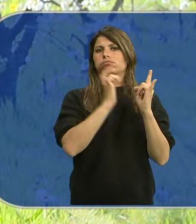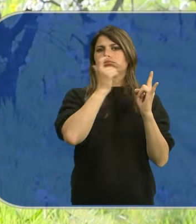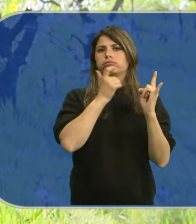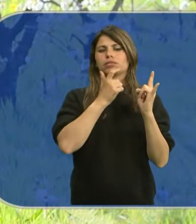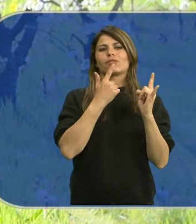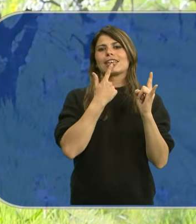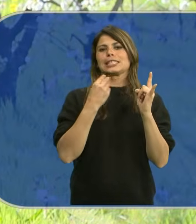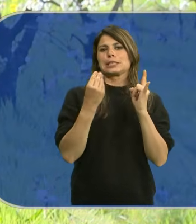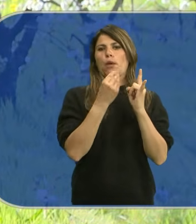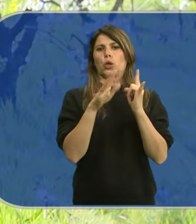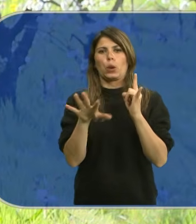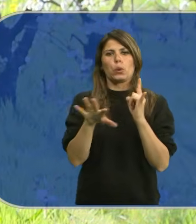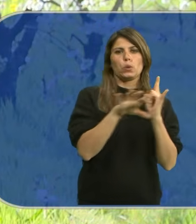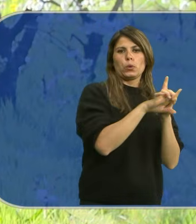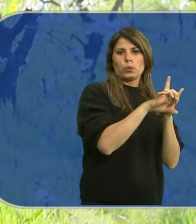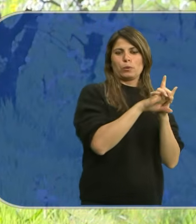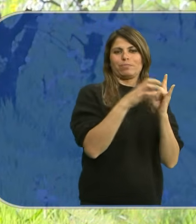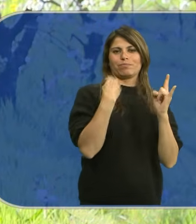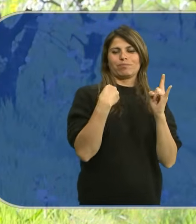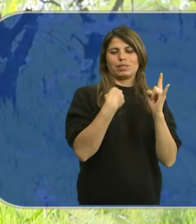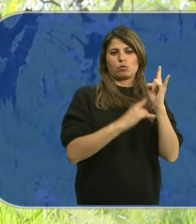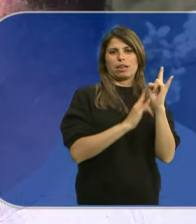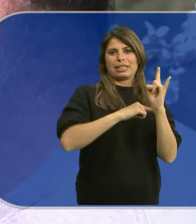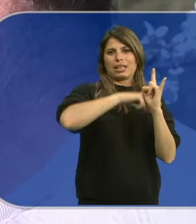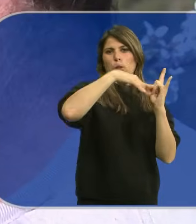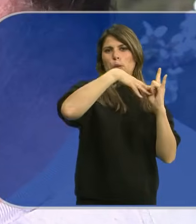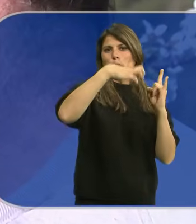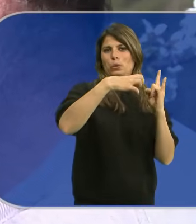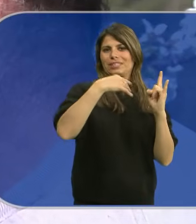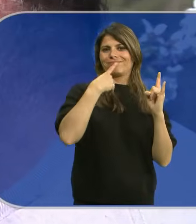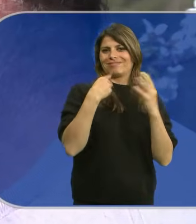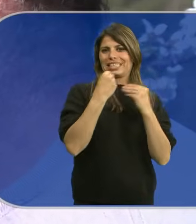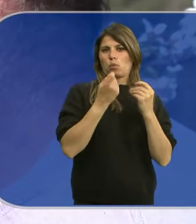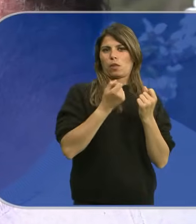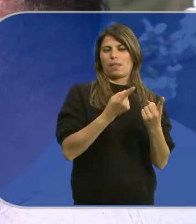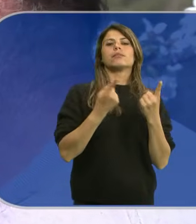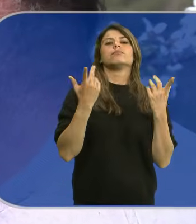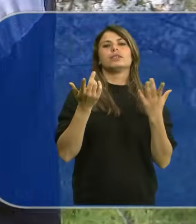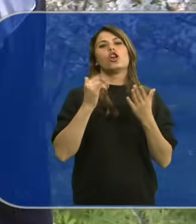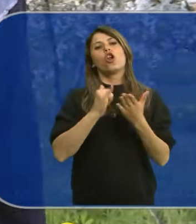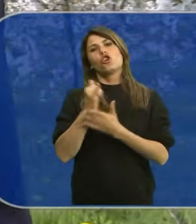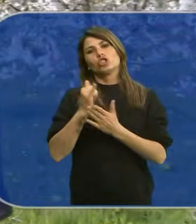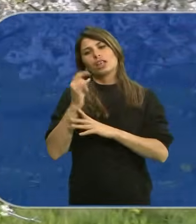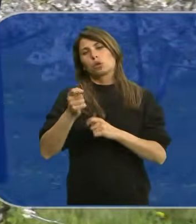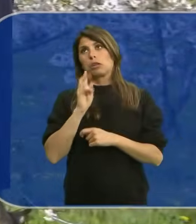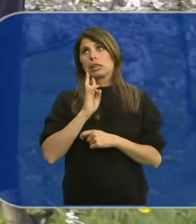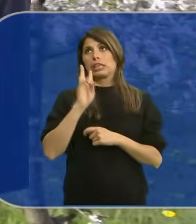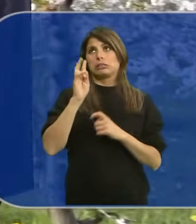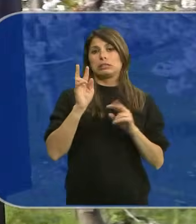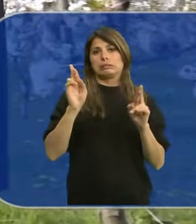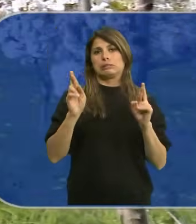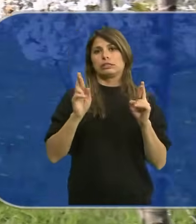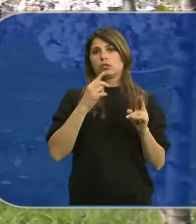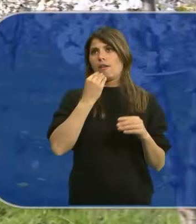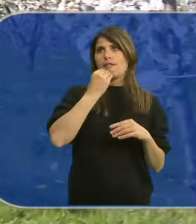coger sabor, ¿no?, a coger los sólidos solubles que son los que le dan el sabor. Pero mientras tanto los agricultores miran al cielo esperando que las